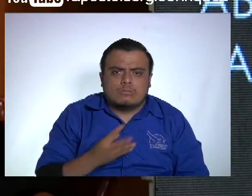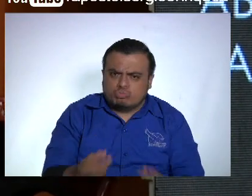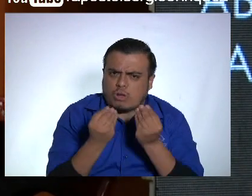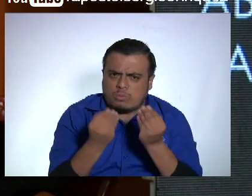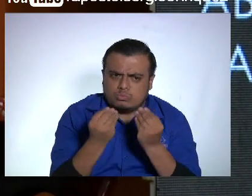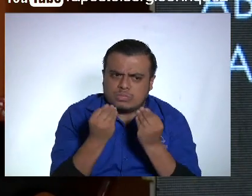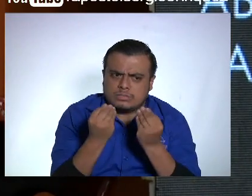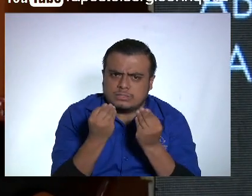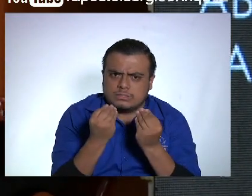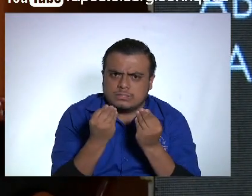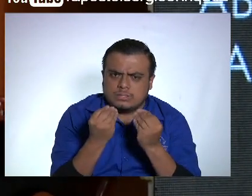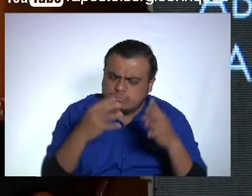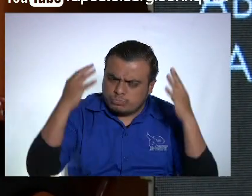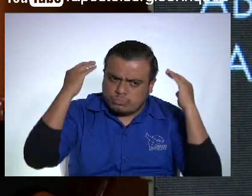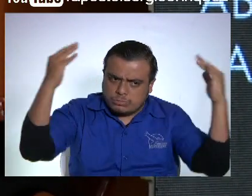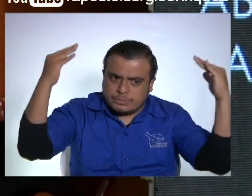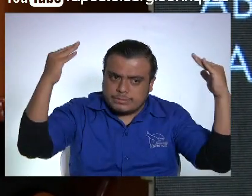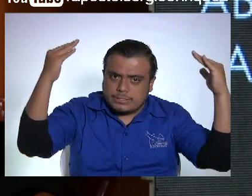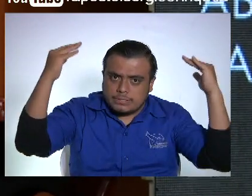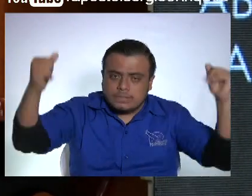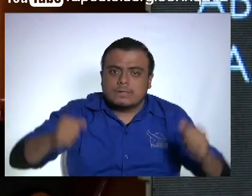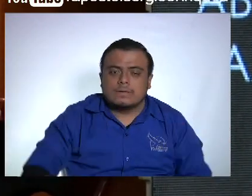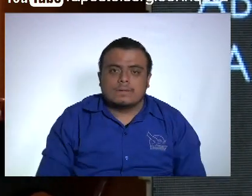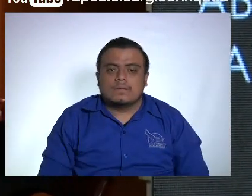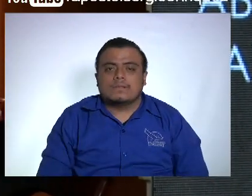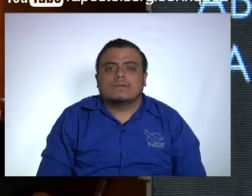abundancia. ¿Cuántos quieren abundancia?